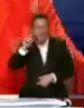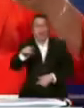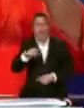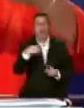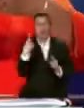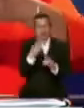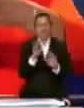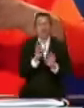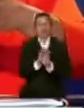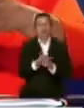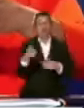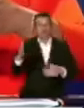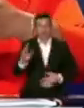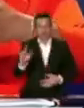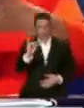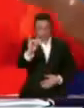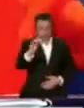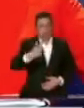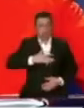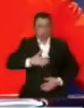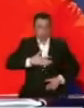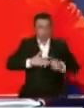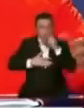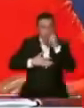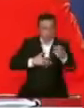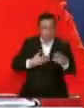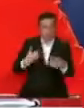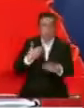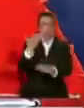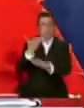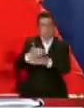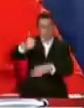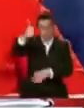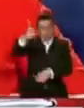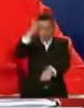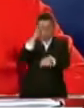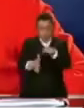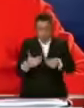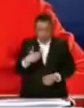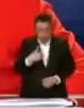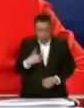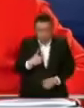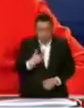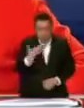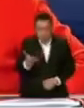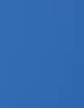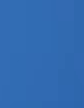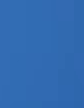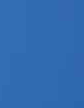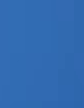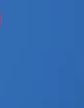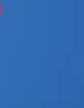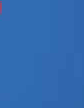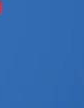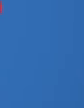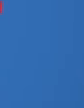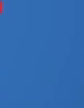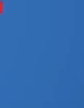nosotros... Yo fui el que la denunció. Nosotros lo dijimos públicamente. De ese le quiero decir que usted votó en contra.